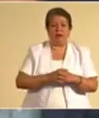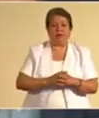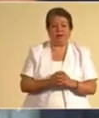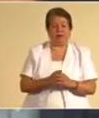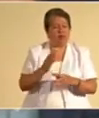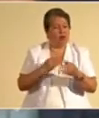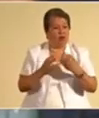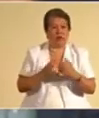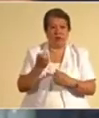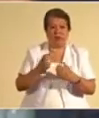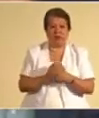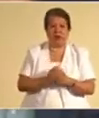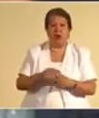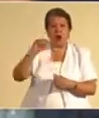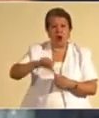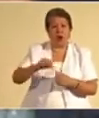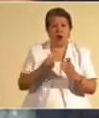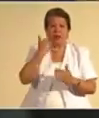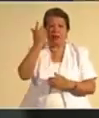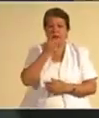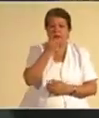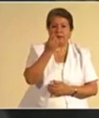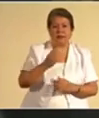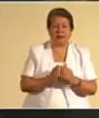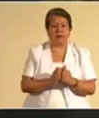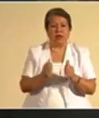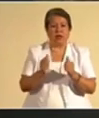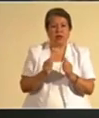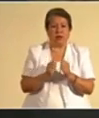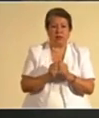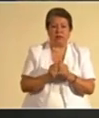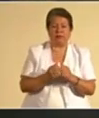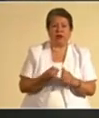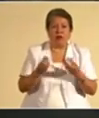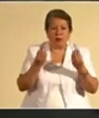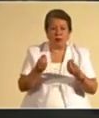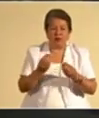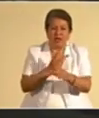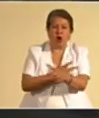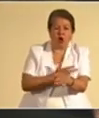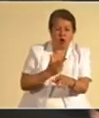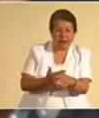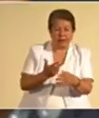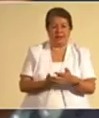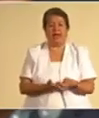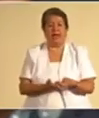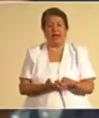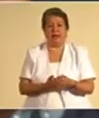fuerte. Por eso es que esta mañana quiero decirles que con mucha honestidad, con